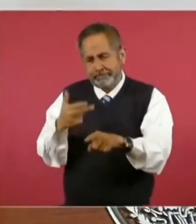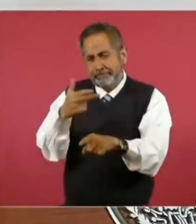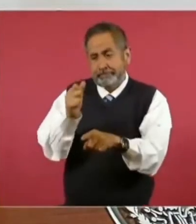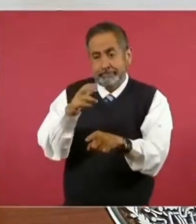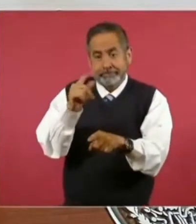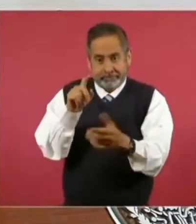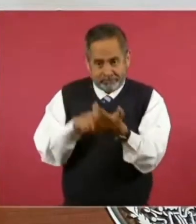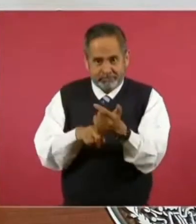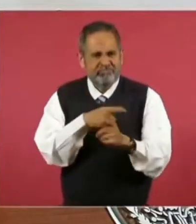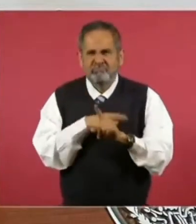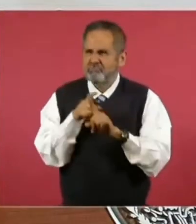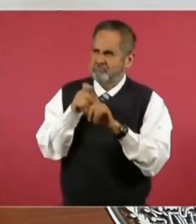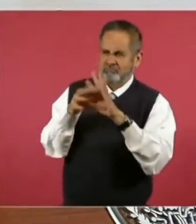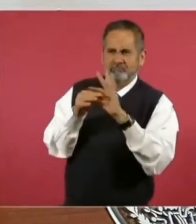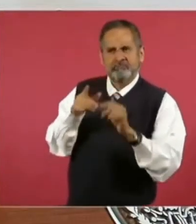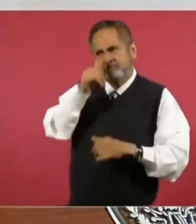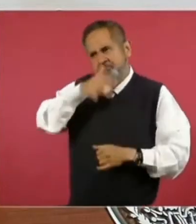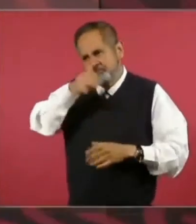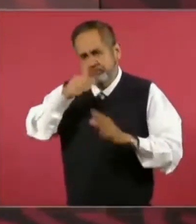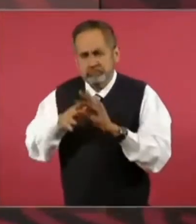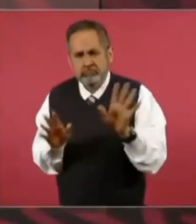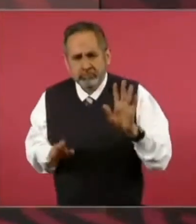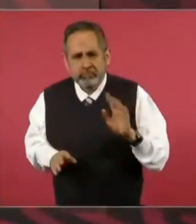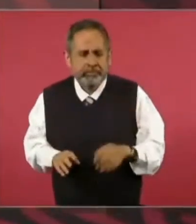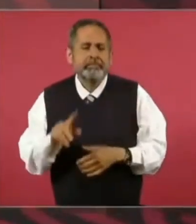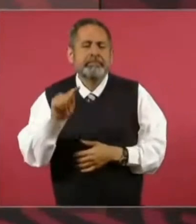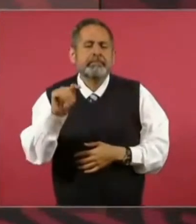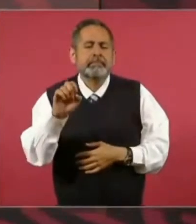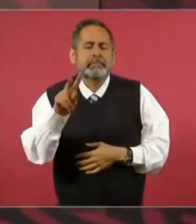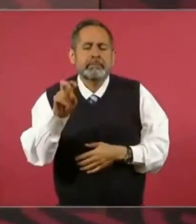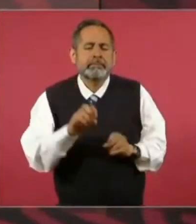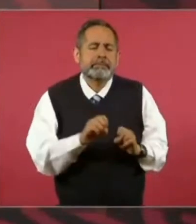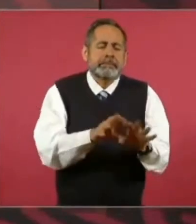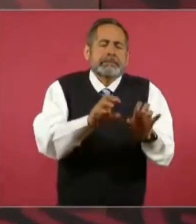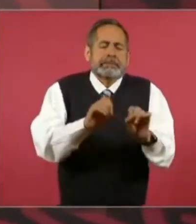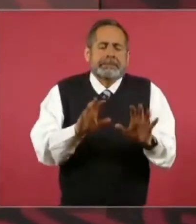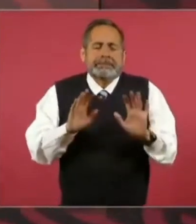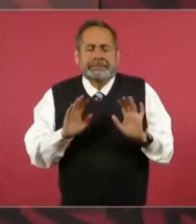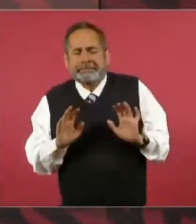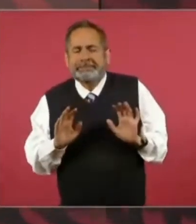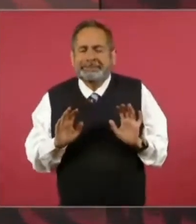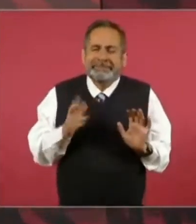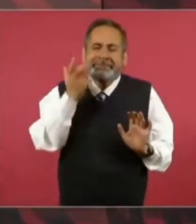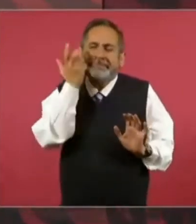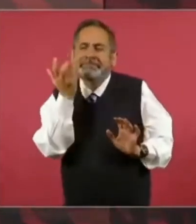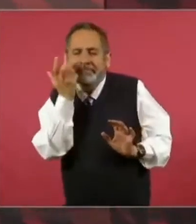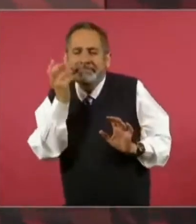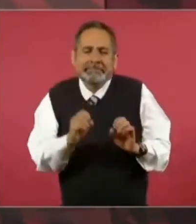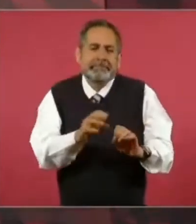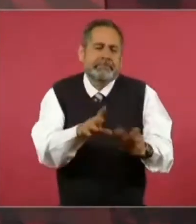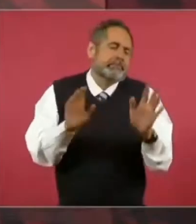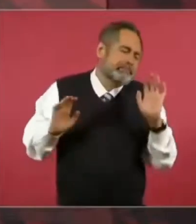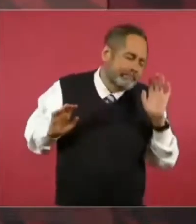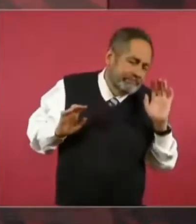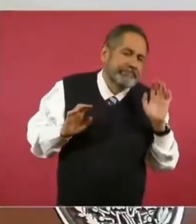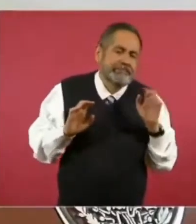era crítico. Lo dejaban en Televisa porque ya para